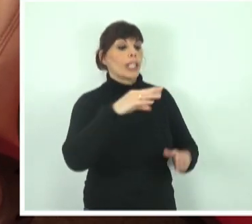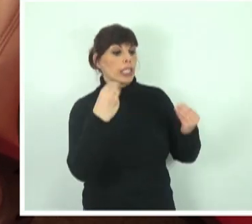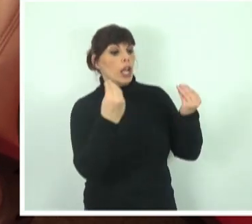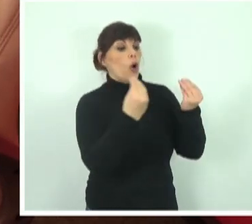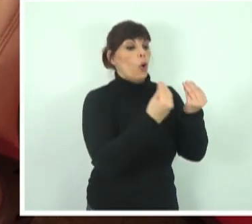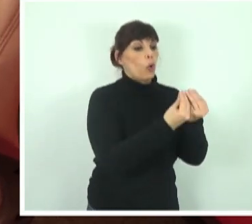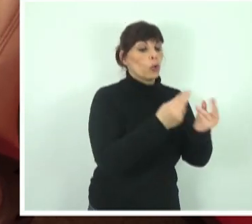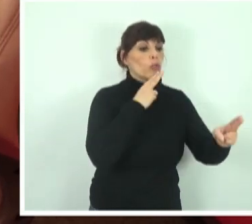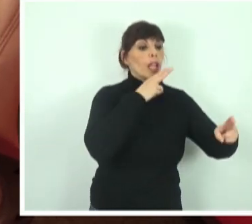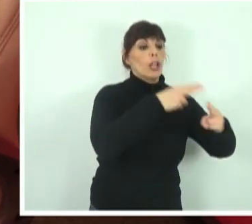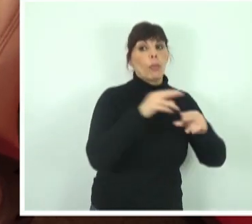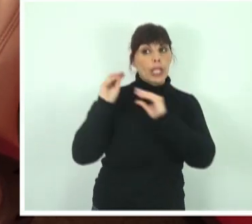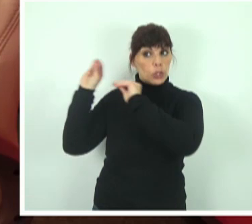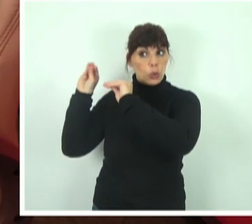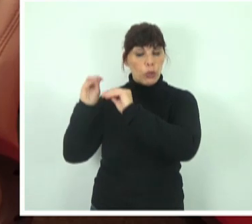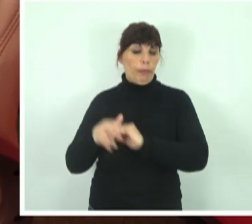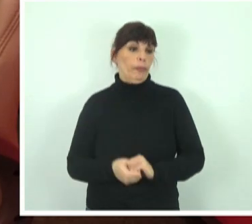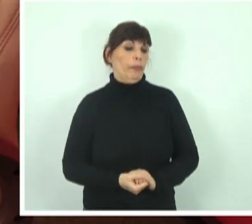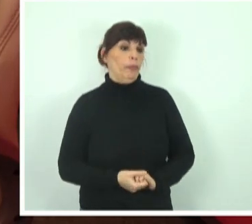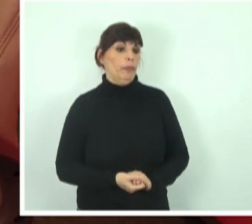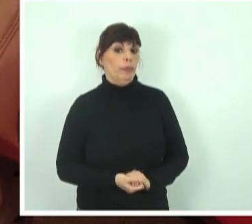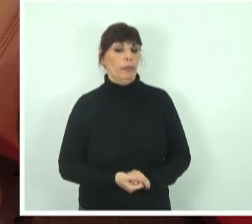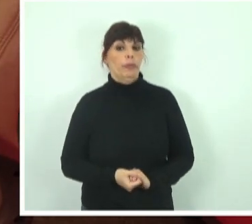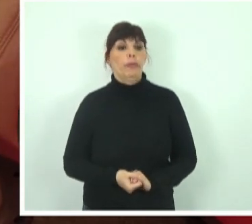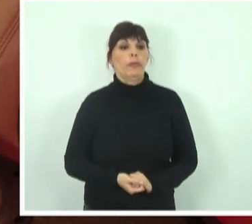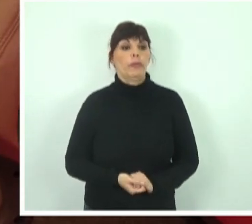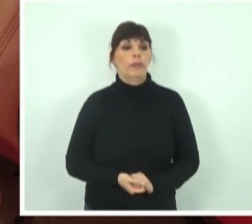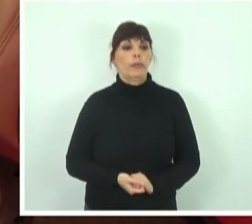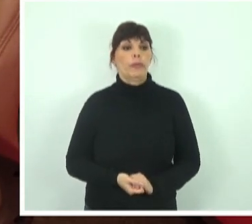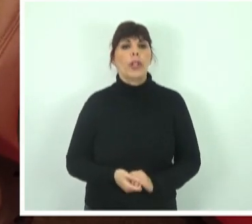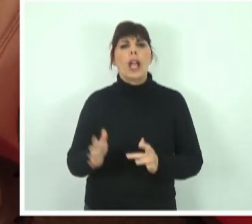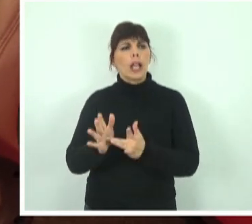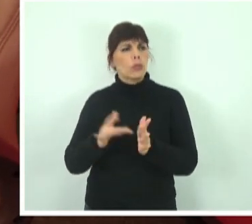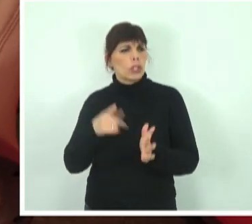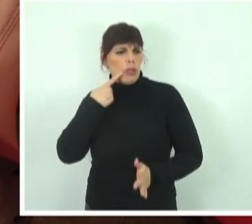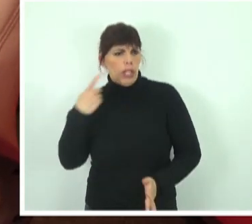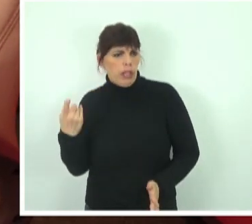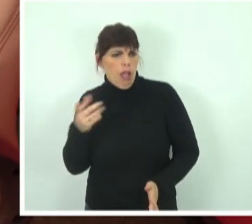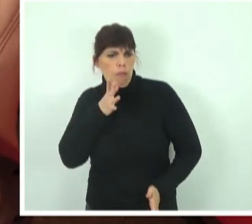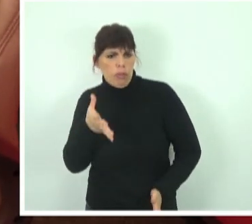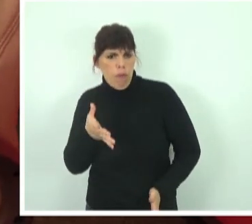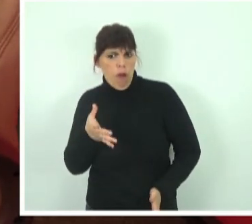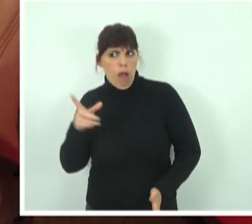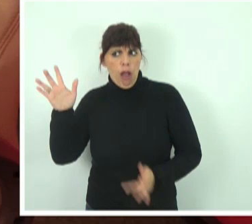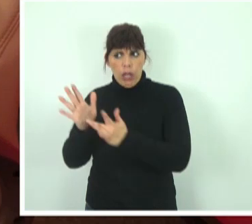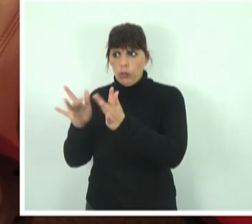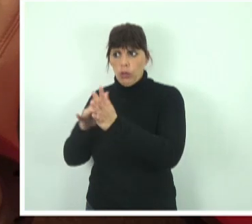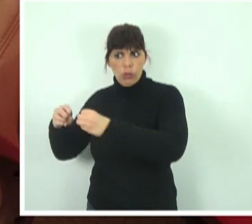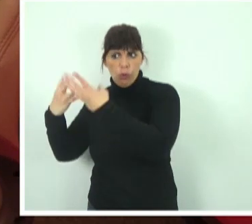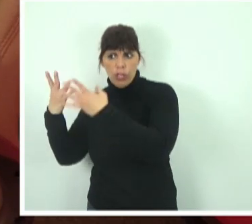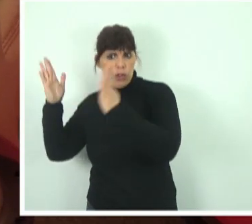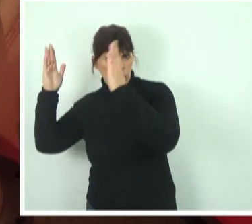¿Por qué dice Jesucristo esto? ¿Porque no sabe contar? No. No. Déjame